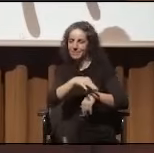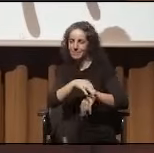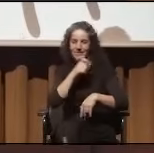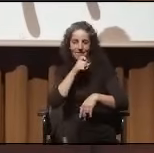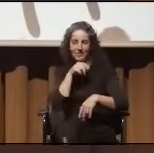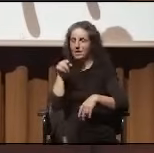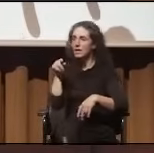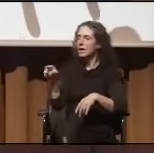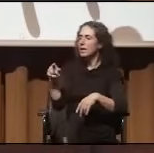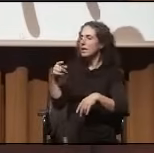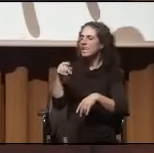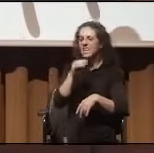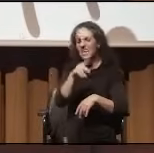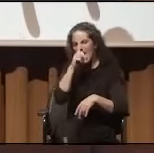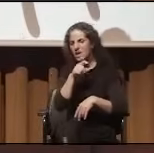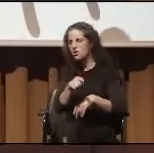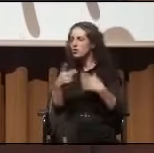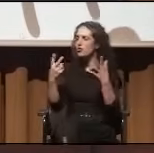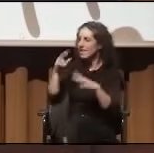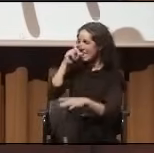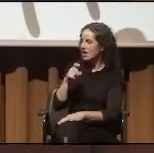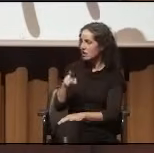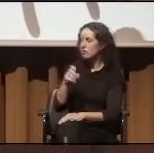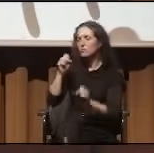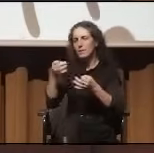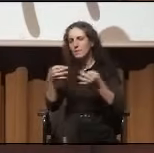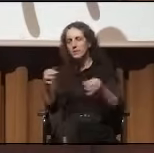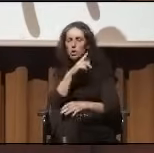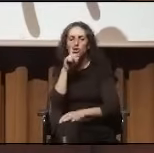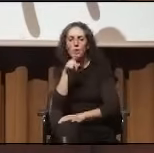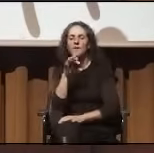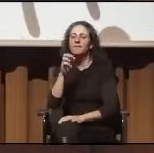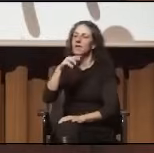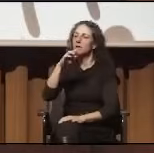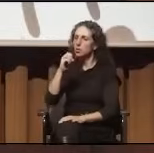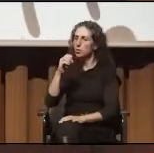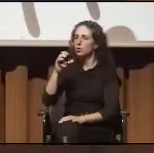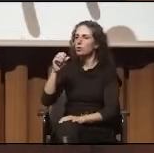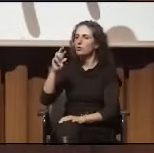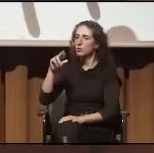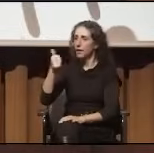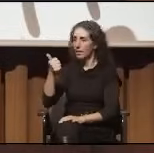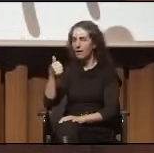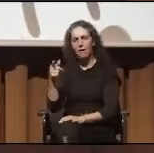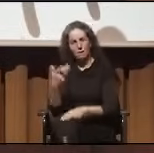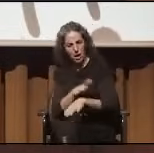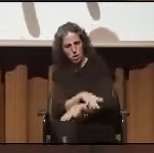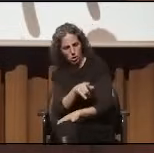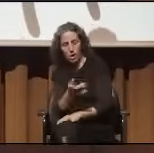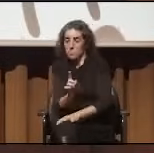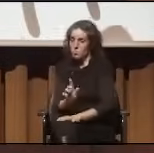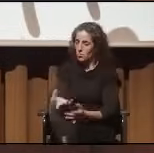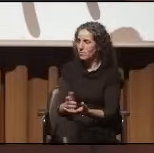tiene? 70, yo tenía 70 años. Entonces digo, bien, ¿cómo se llama? Dice, Fernando Sureda. Digo, wow, eres de Mallorca. Digo,